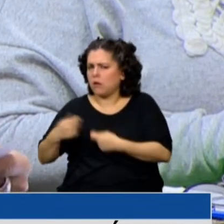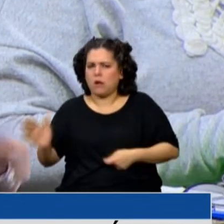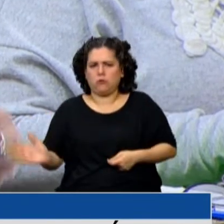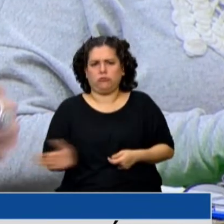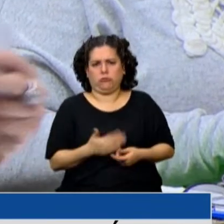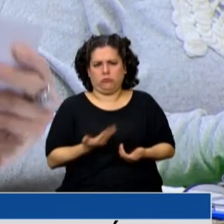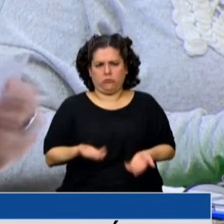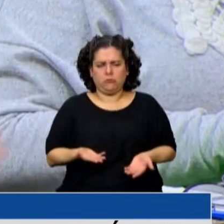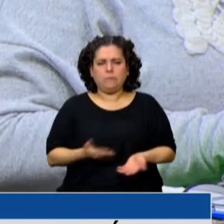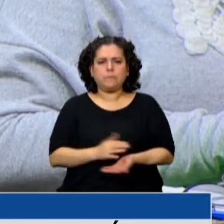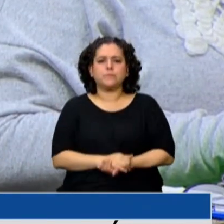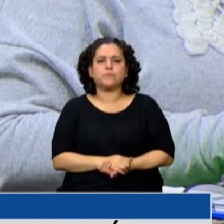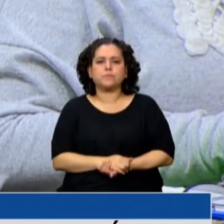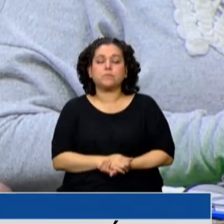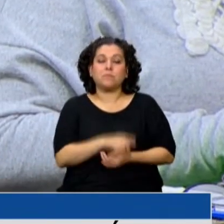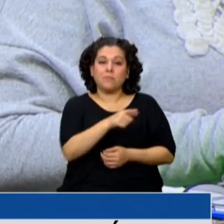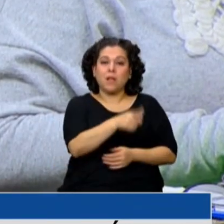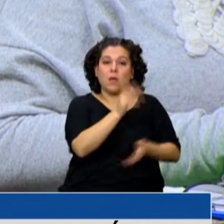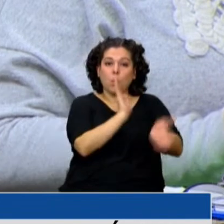Estas